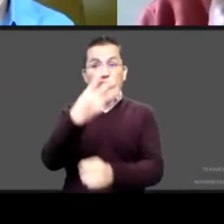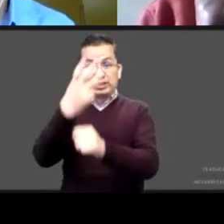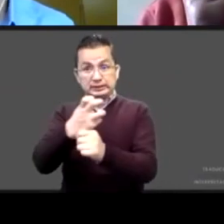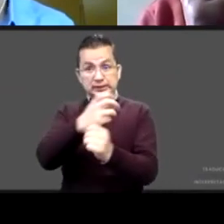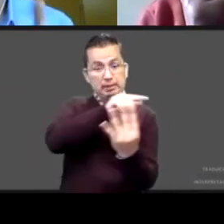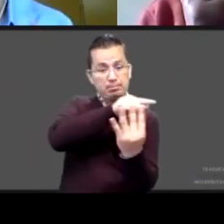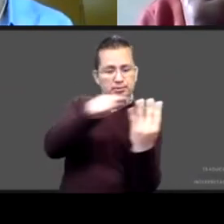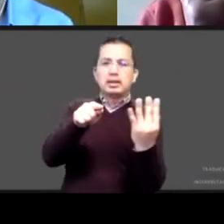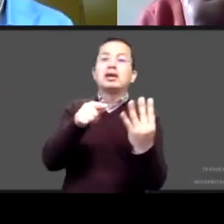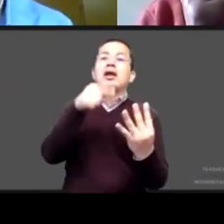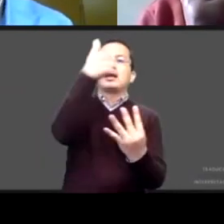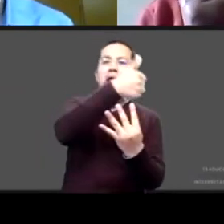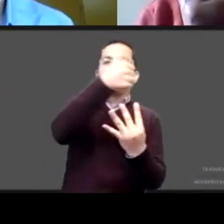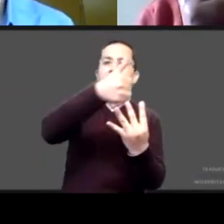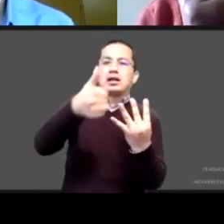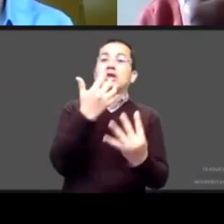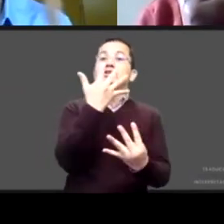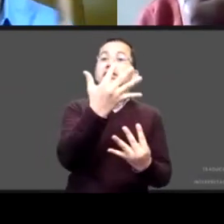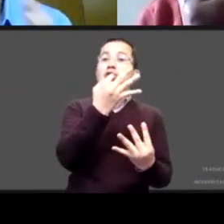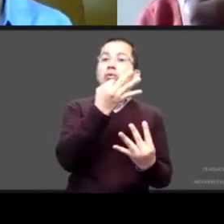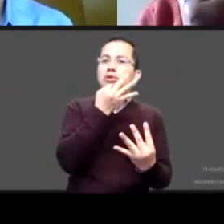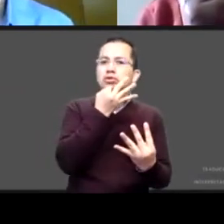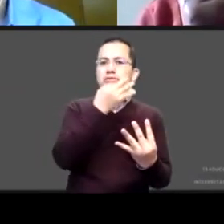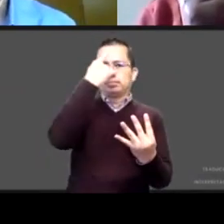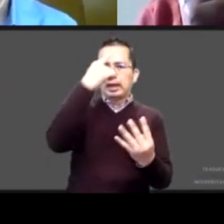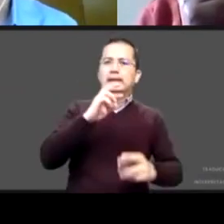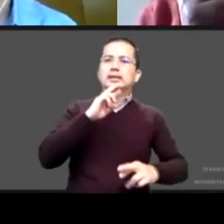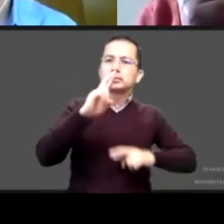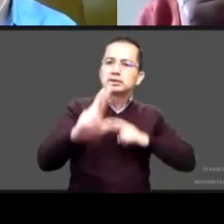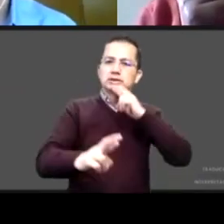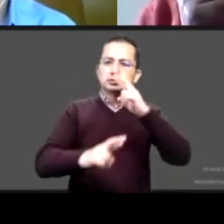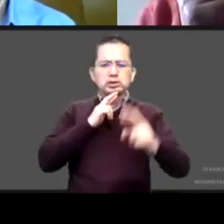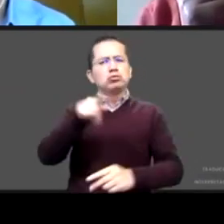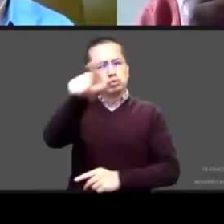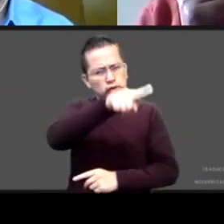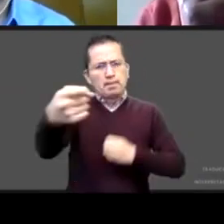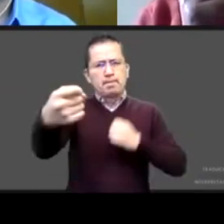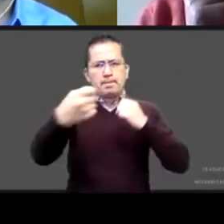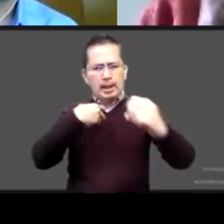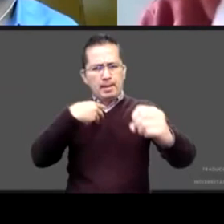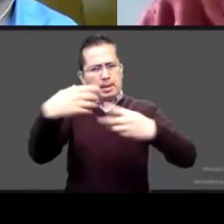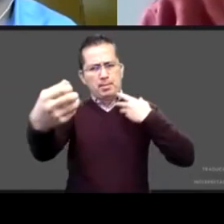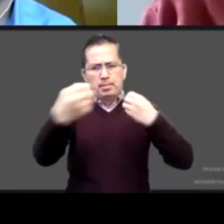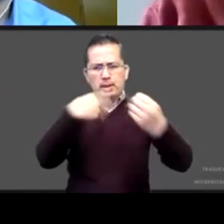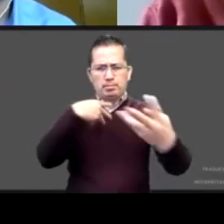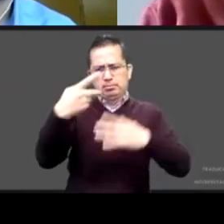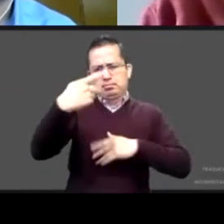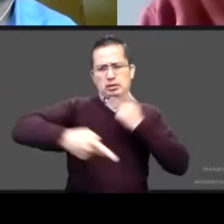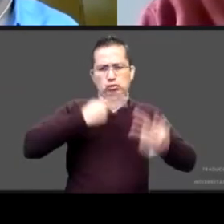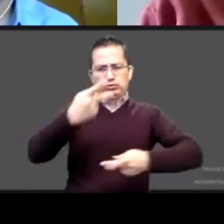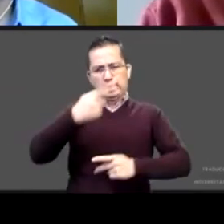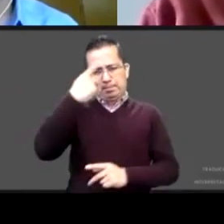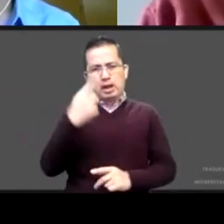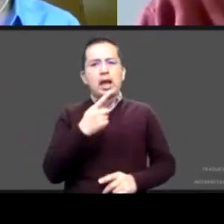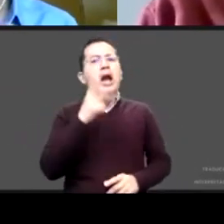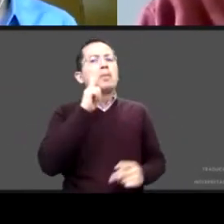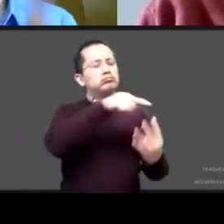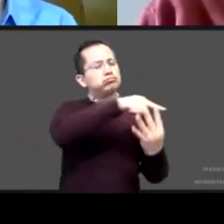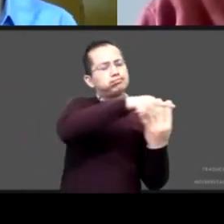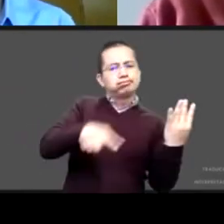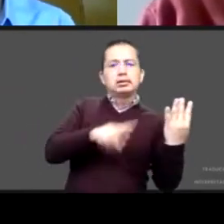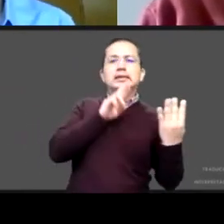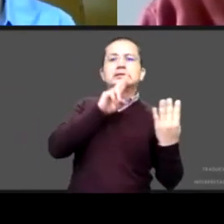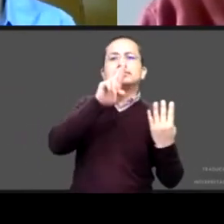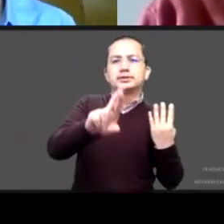para responderlas. Entonces váyanlas escribiendo para que nosotros las podamos captar y se las podamos hacer. Muy bien.